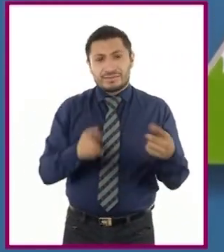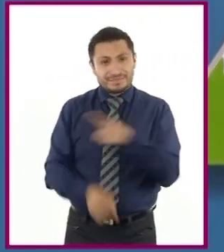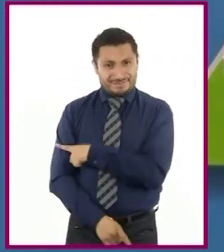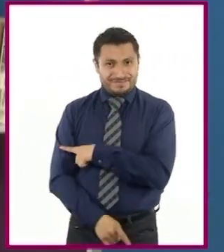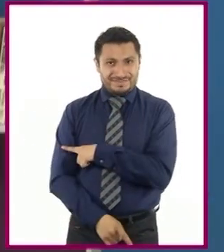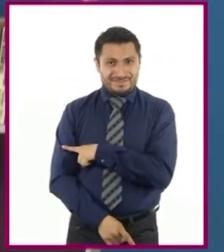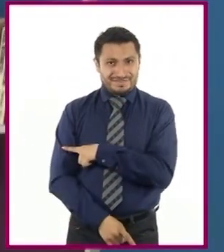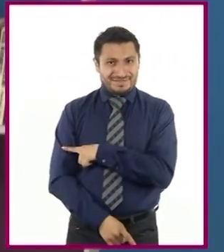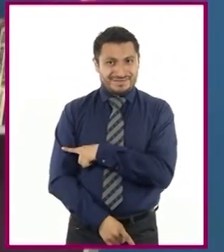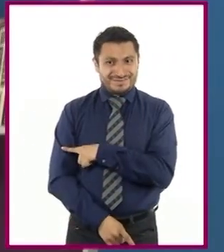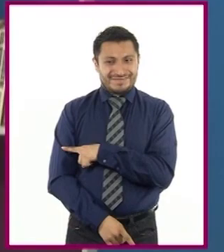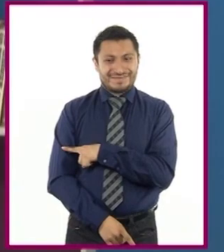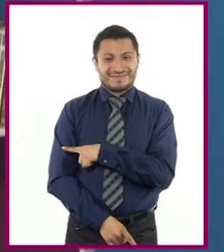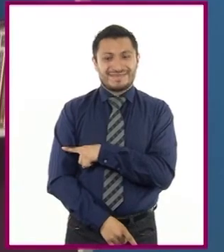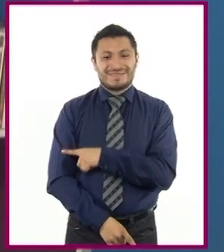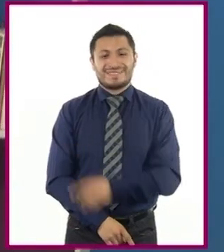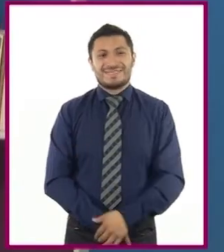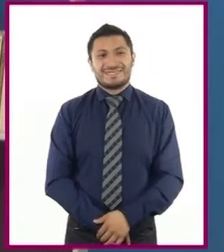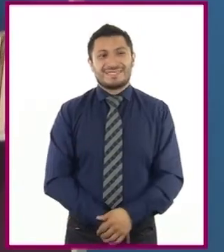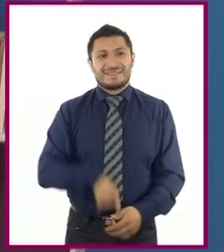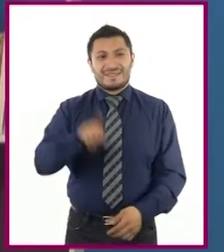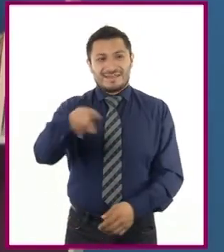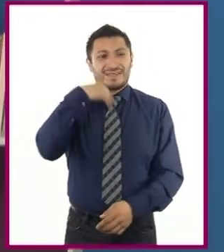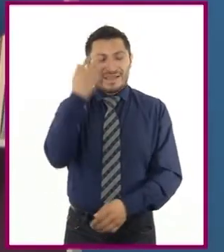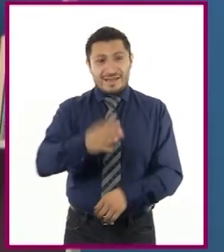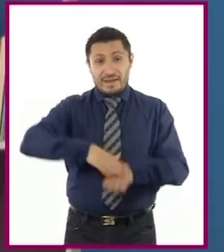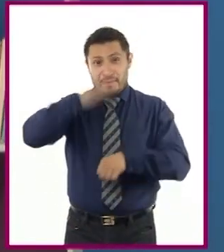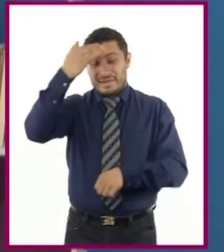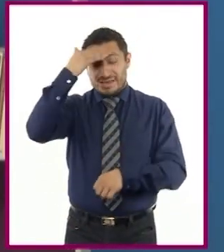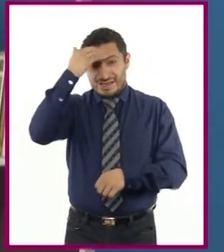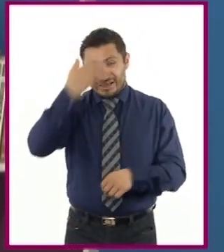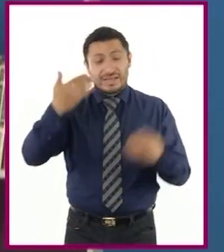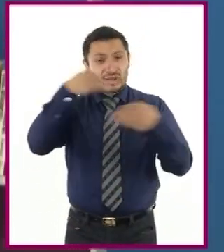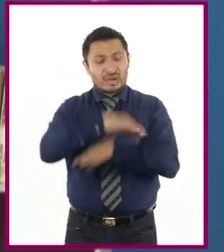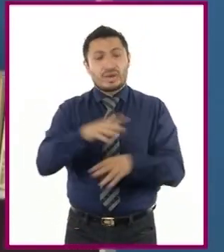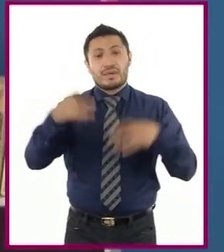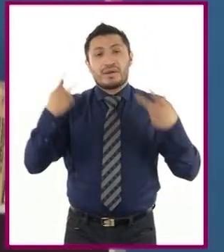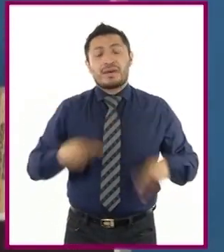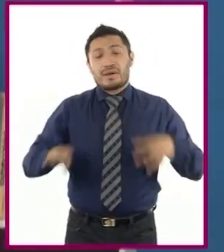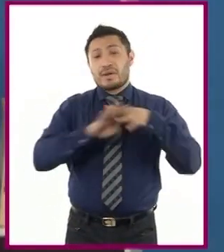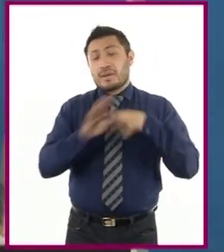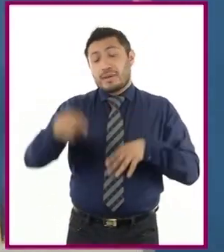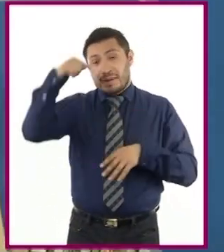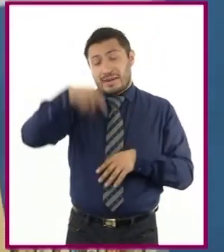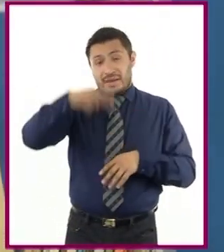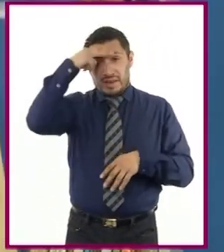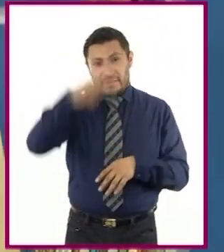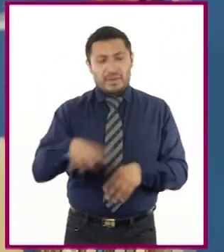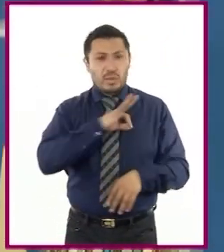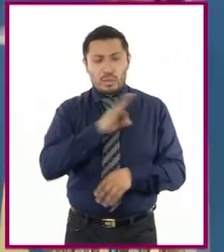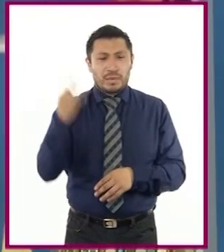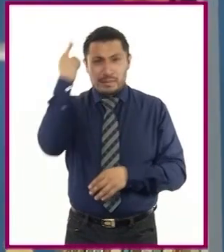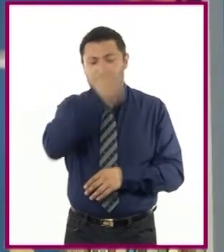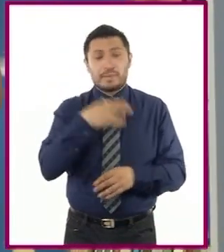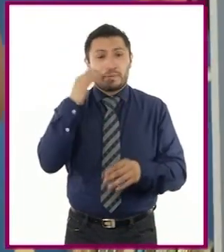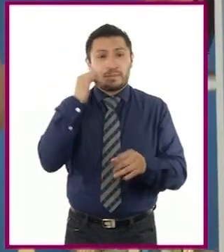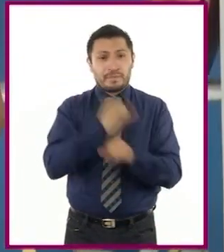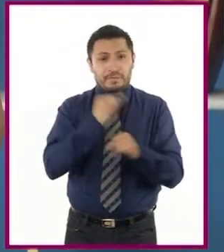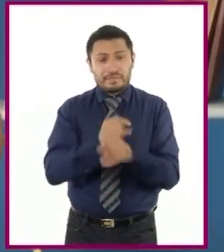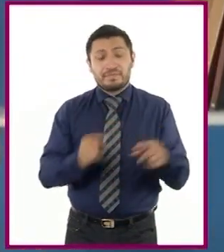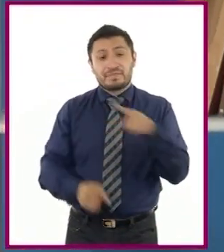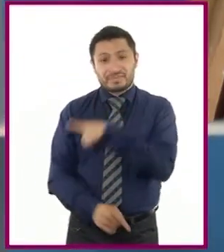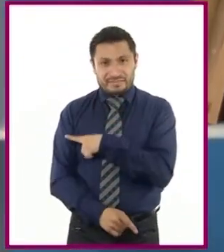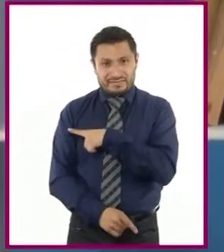página. Si quieren saber más acerca de la población en México, pueden consultar la página del